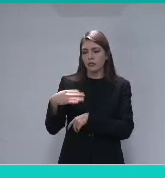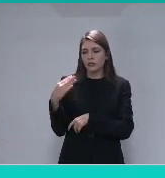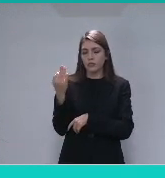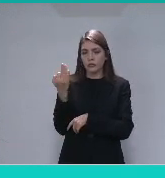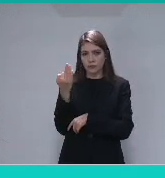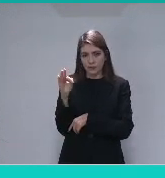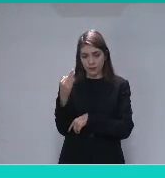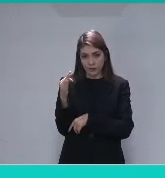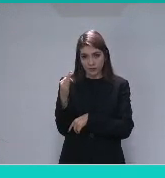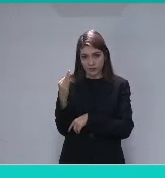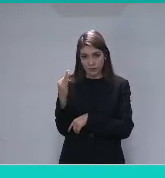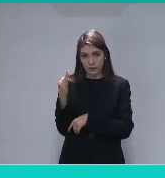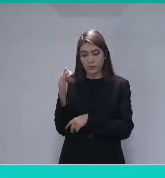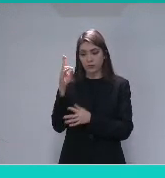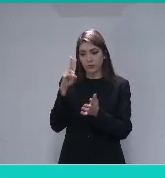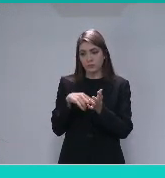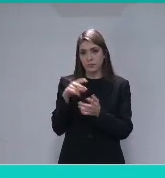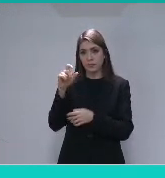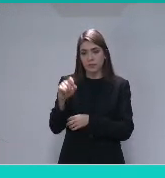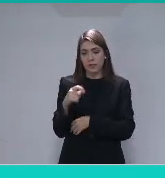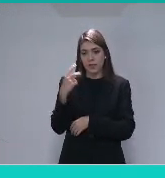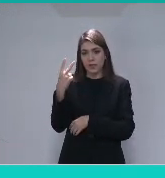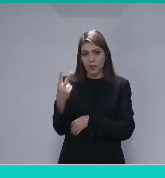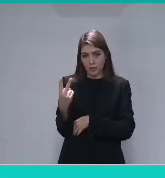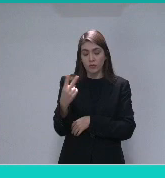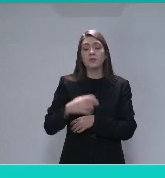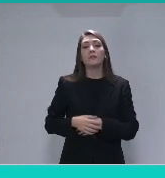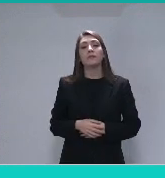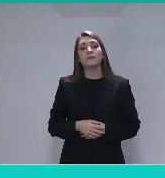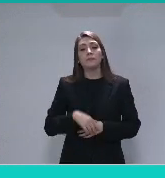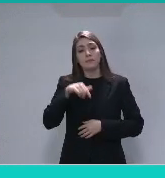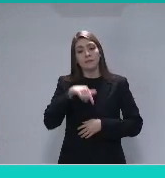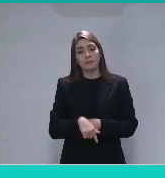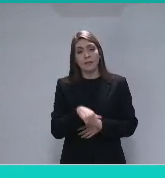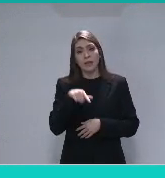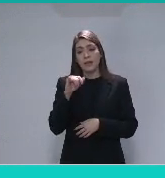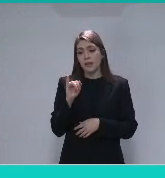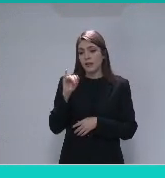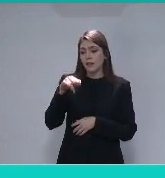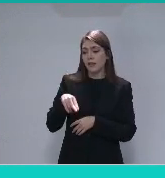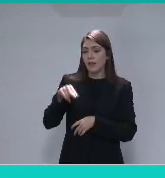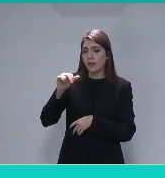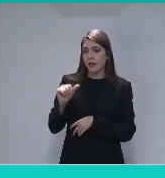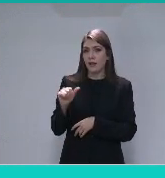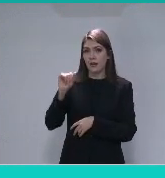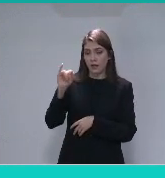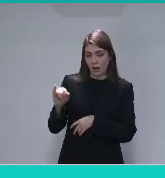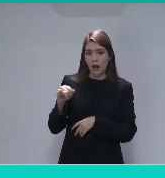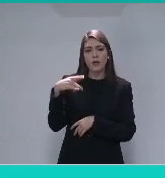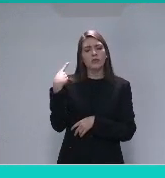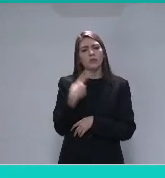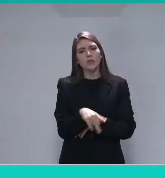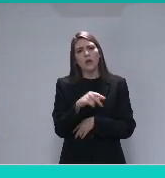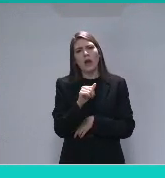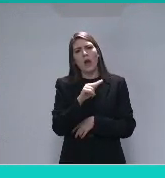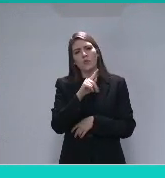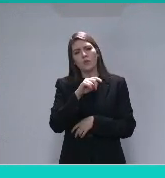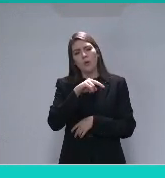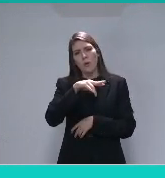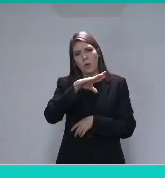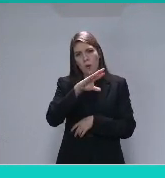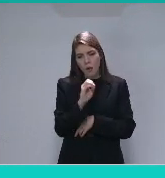2022 el inai es un organismo autónomo que se rige por los principios de certeza